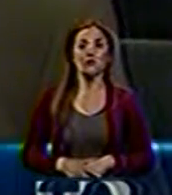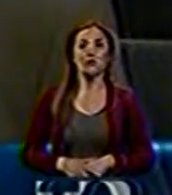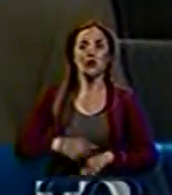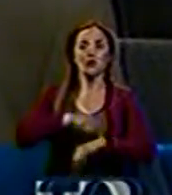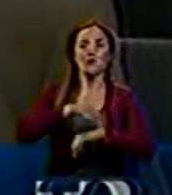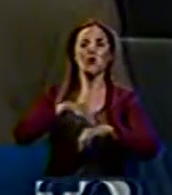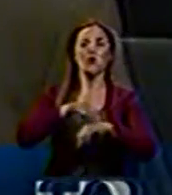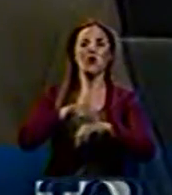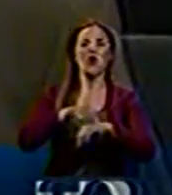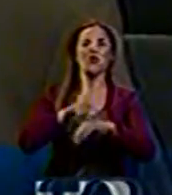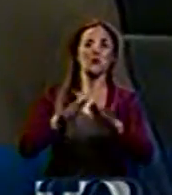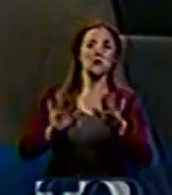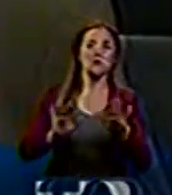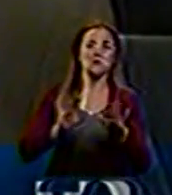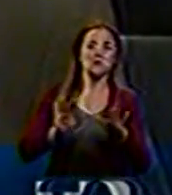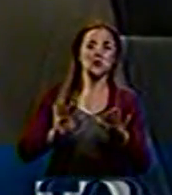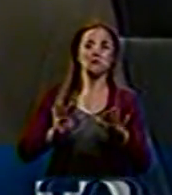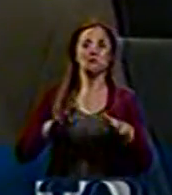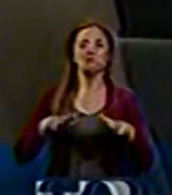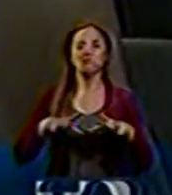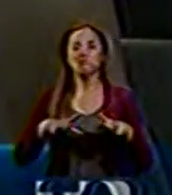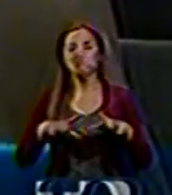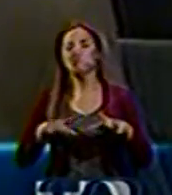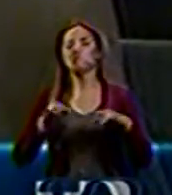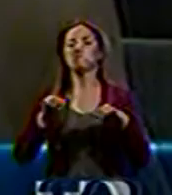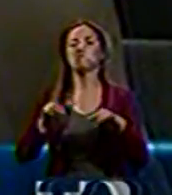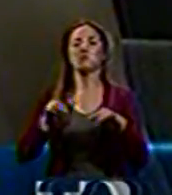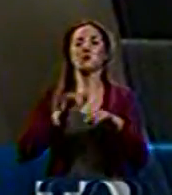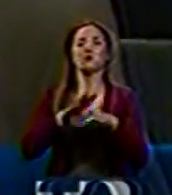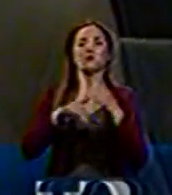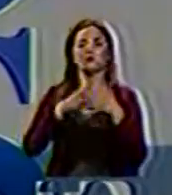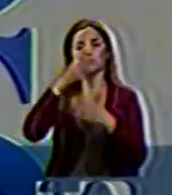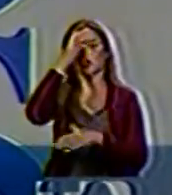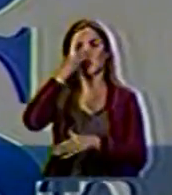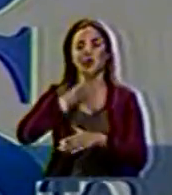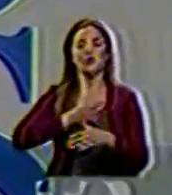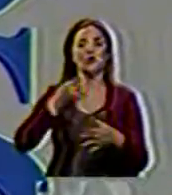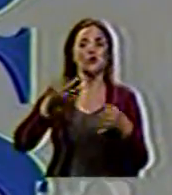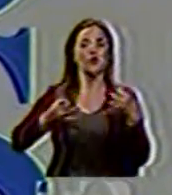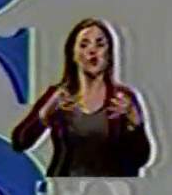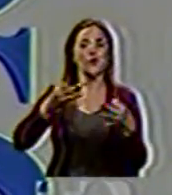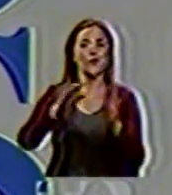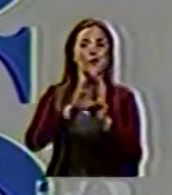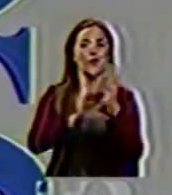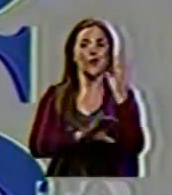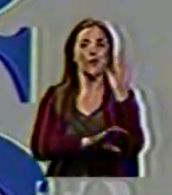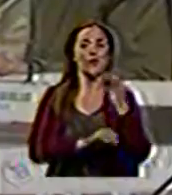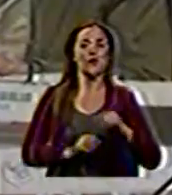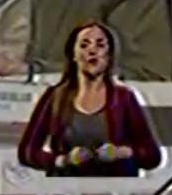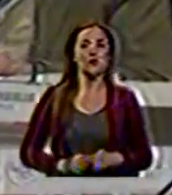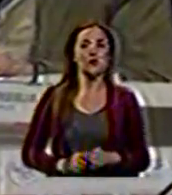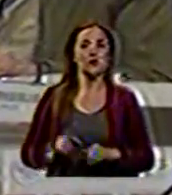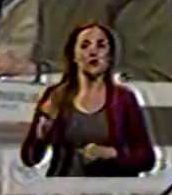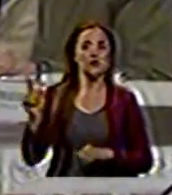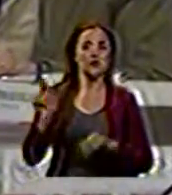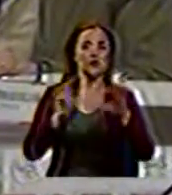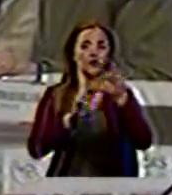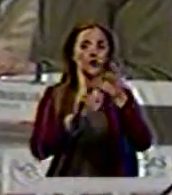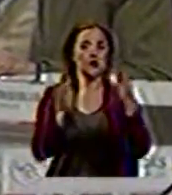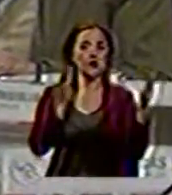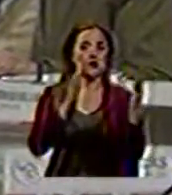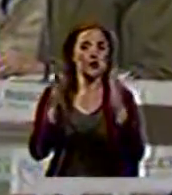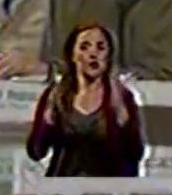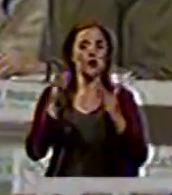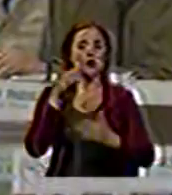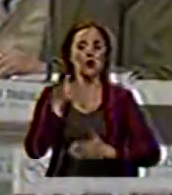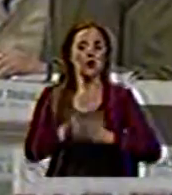es la función estrictamente jurisdiccional de la Corte Constitucional. Mientras el Consejo de Participación Transitorio adelanta